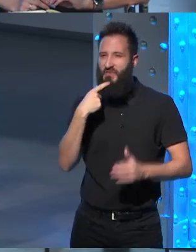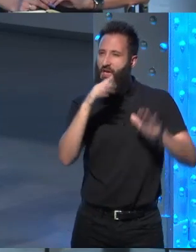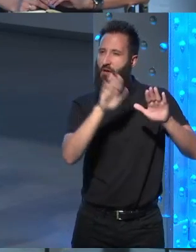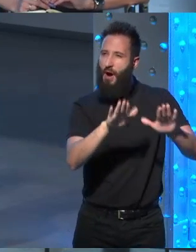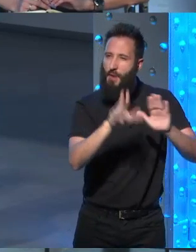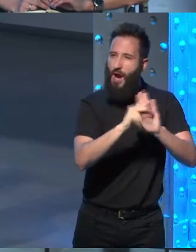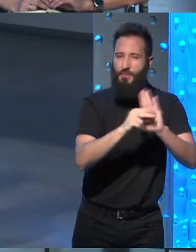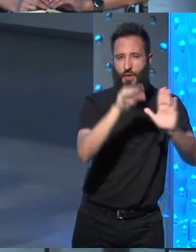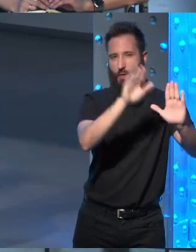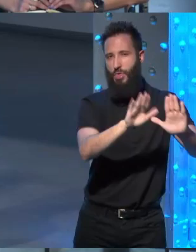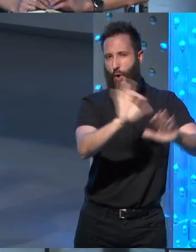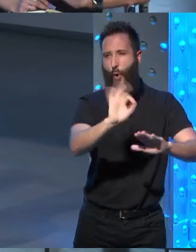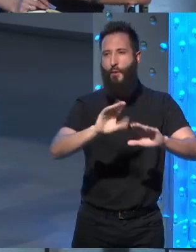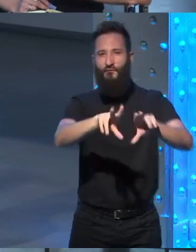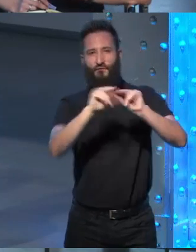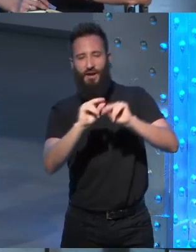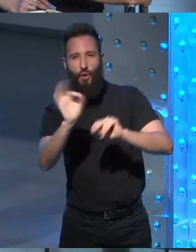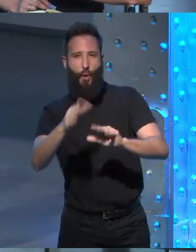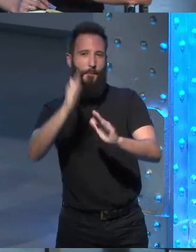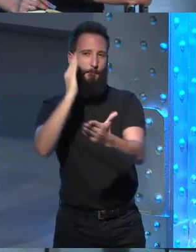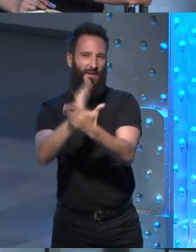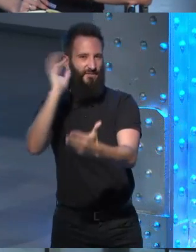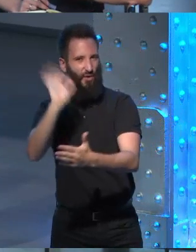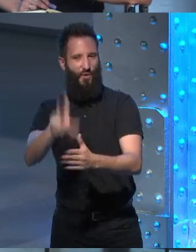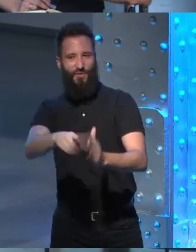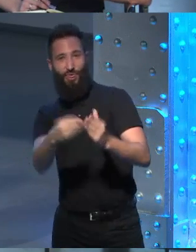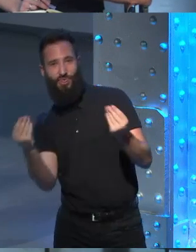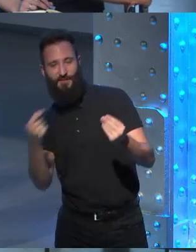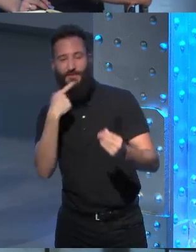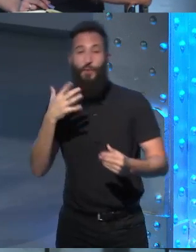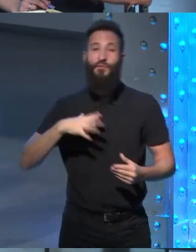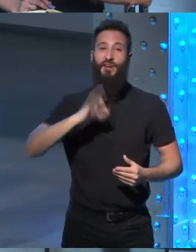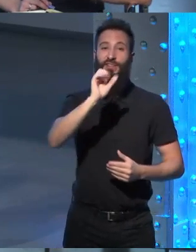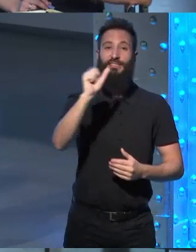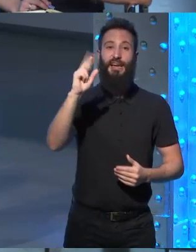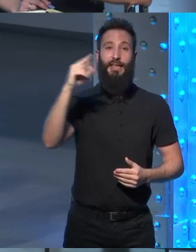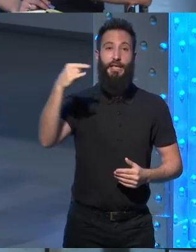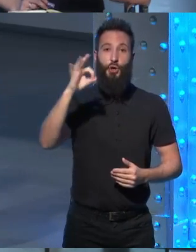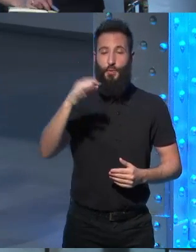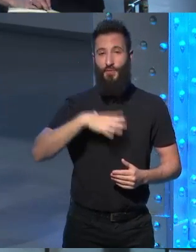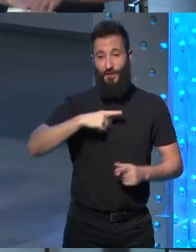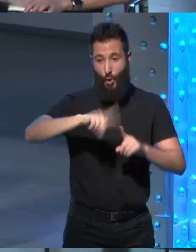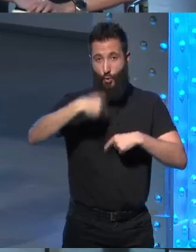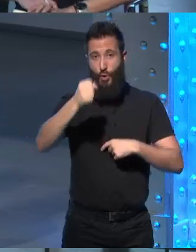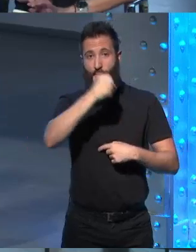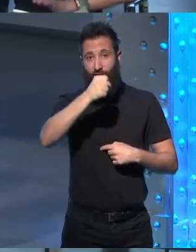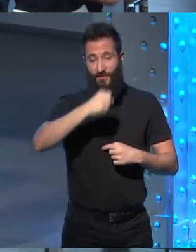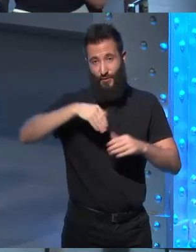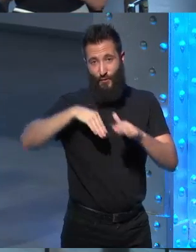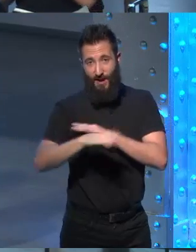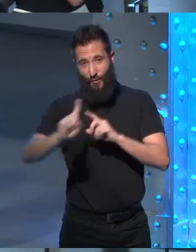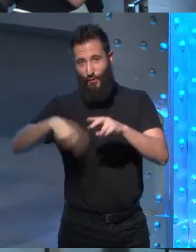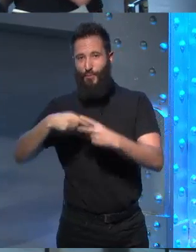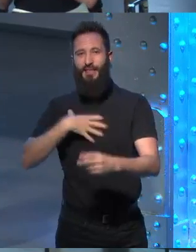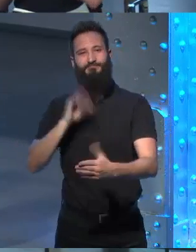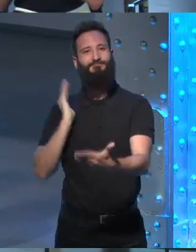guardas para después, ¿no? Sergio, para después te pido que te lleves el micrófono para que puedas intervenir desde allí. Un aplauso para Sergio